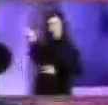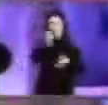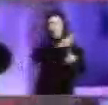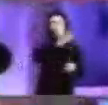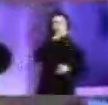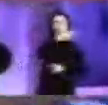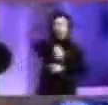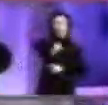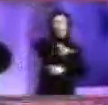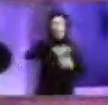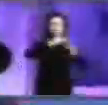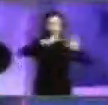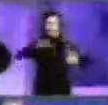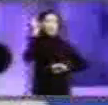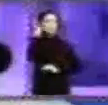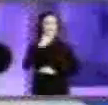son mis